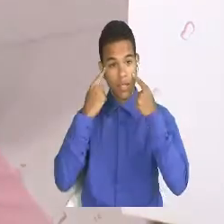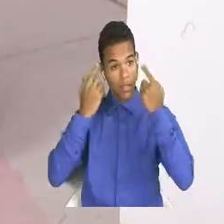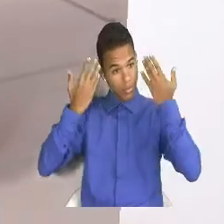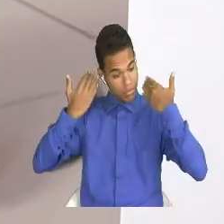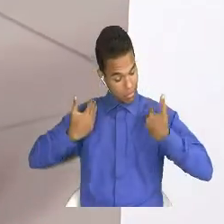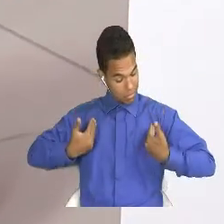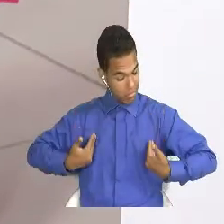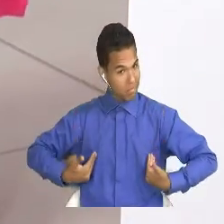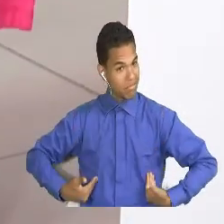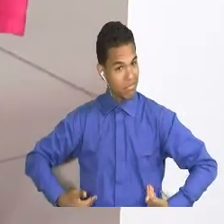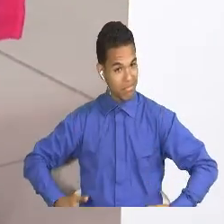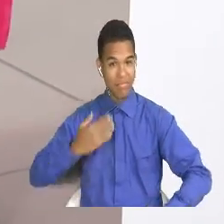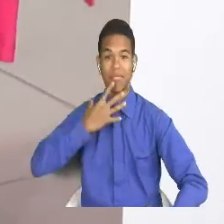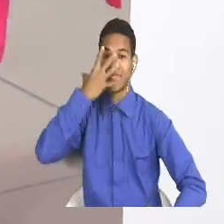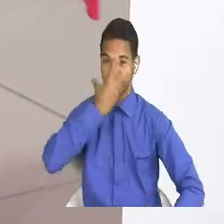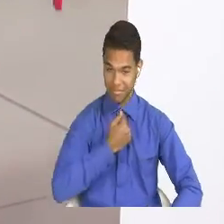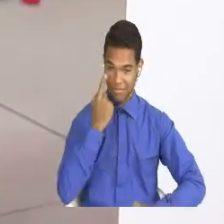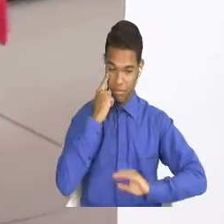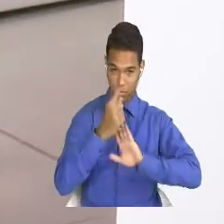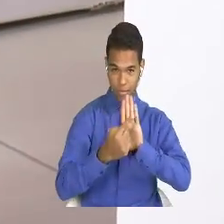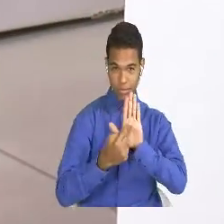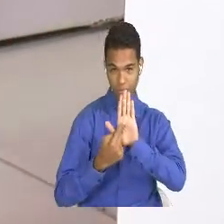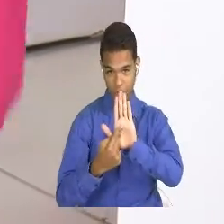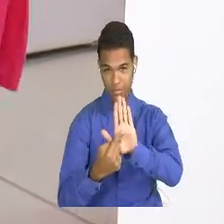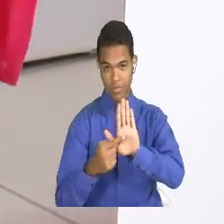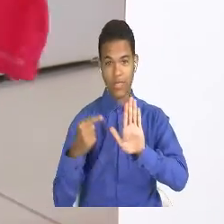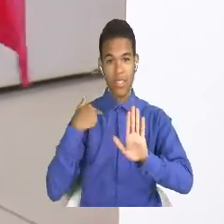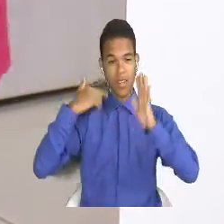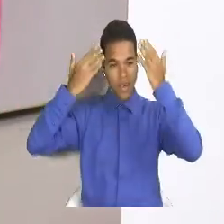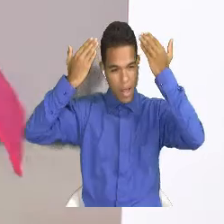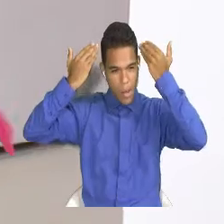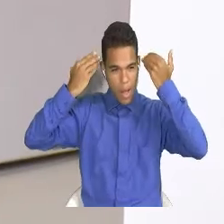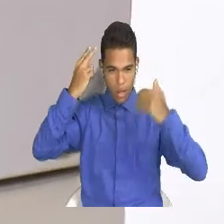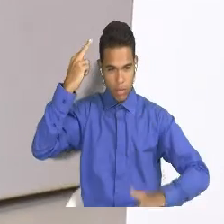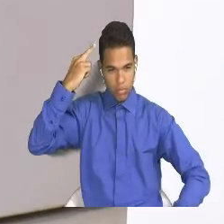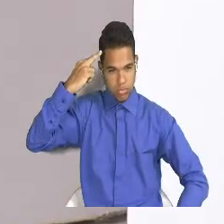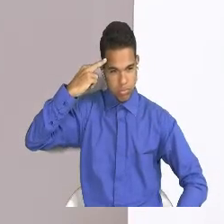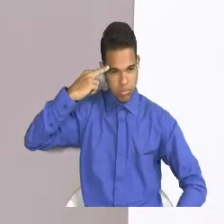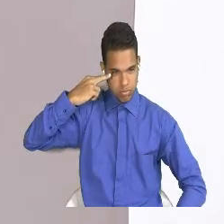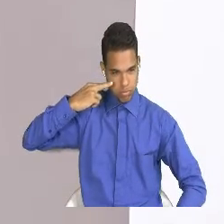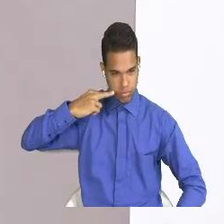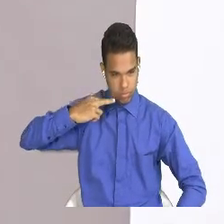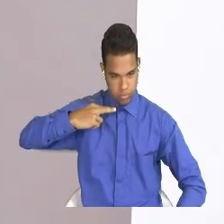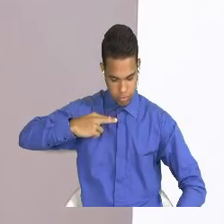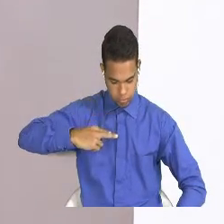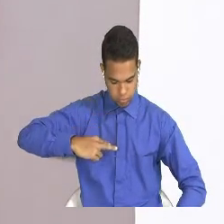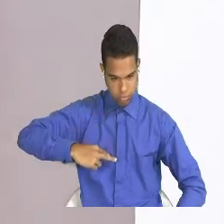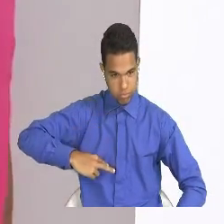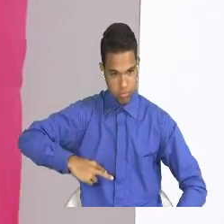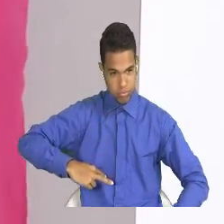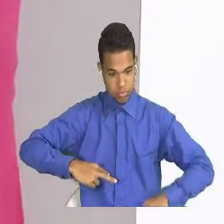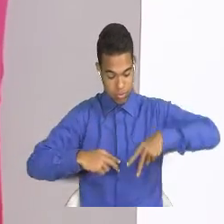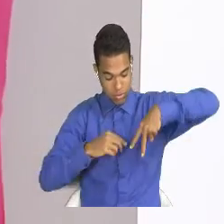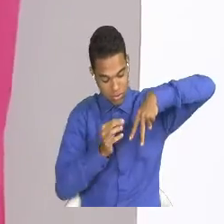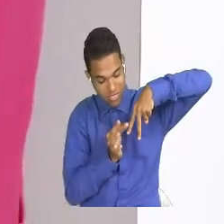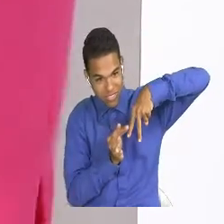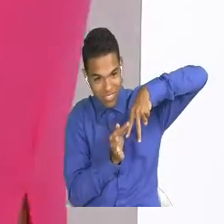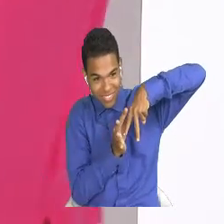bella, que tengo en la mañana de hoy. Miren, de los pies a la cabeza, por supuesto, a ver aquí con esta entrepierna que tiene este hermoso